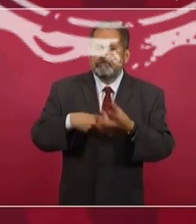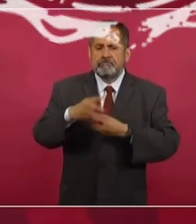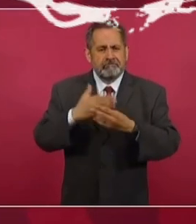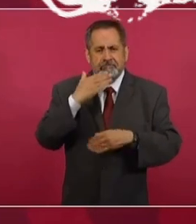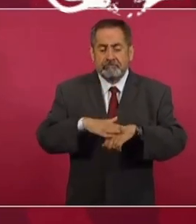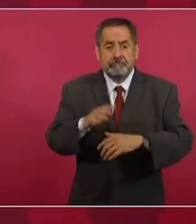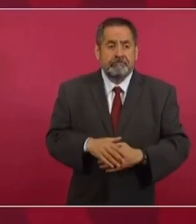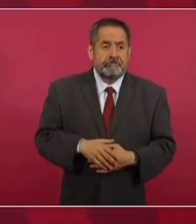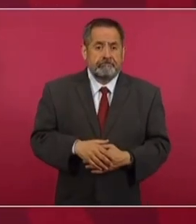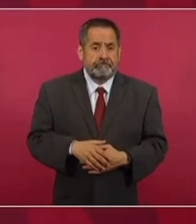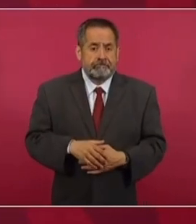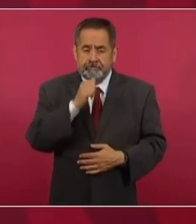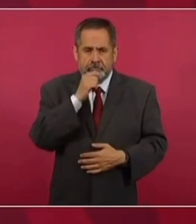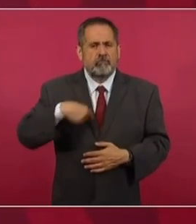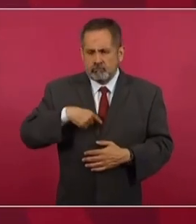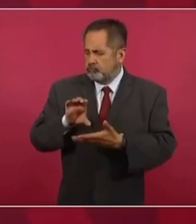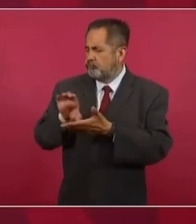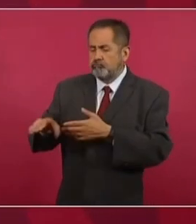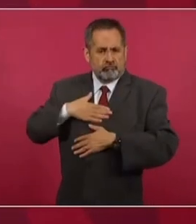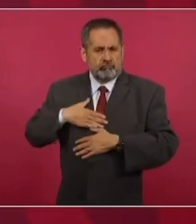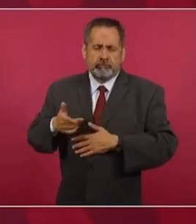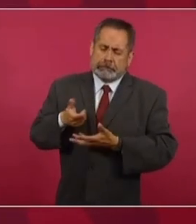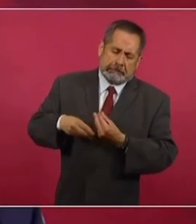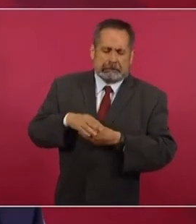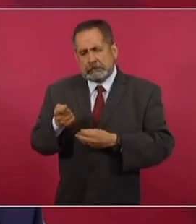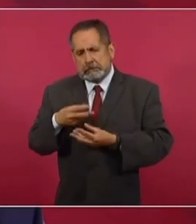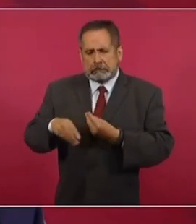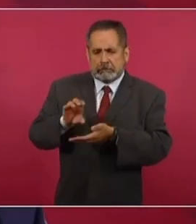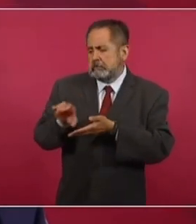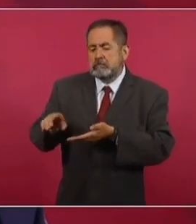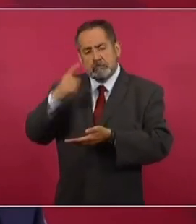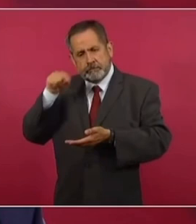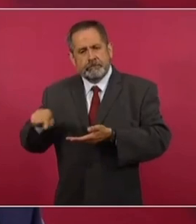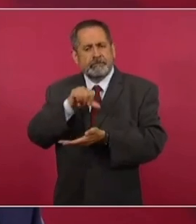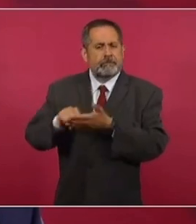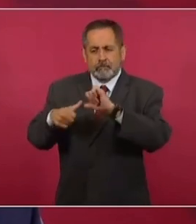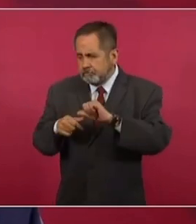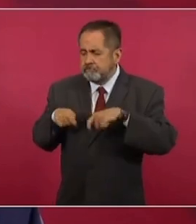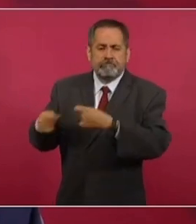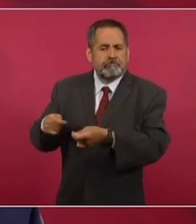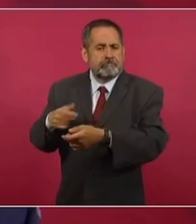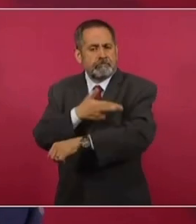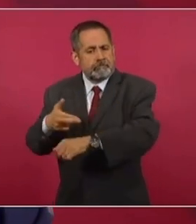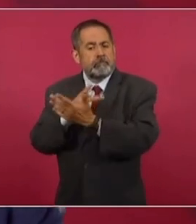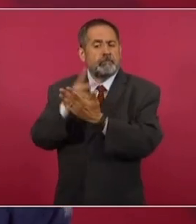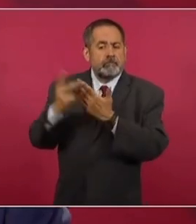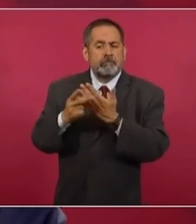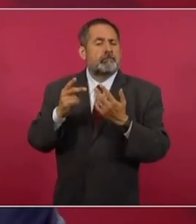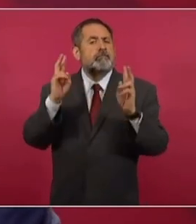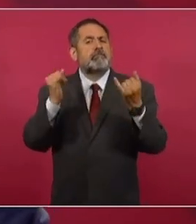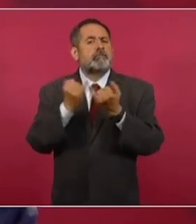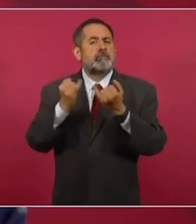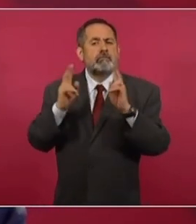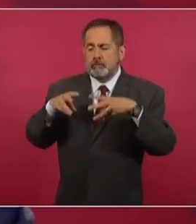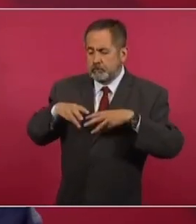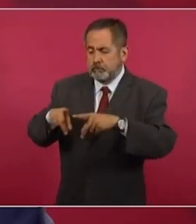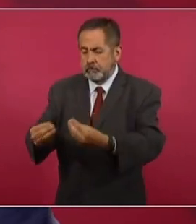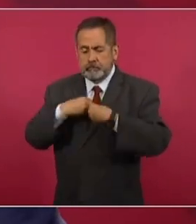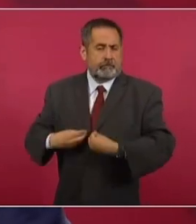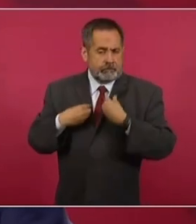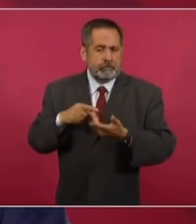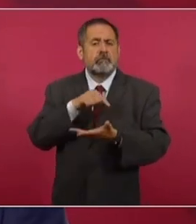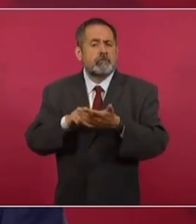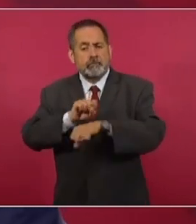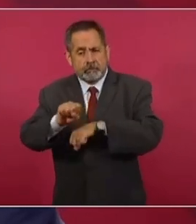Nosotros estamos invirtiendo en Centroamérica. En la medida de nuestras posibilidades, se están aplicando programas como el Sembrando Vida en El